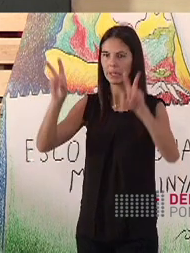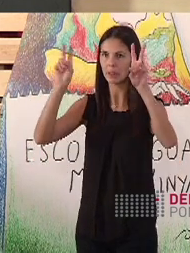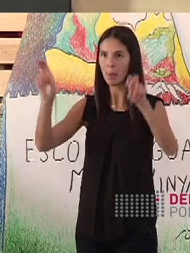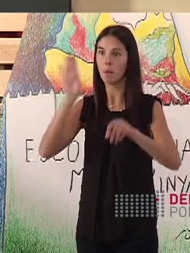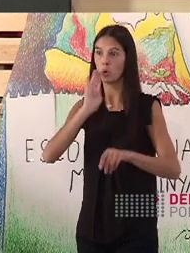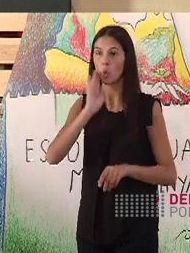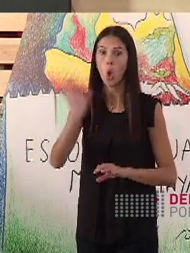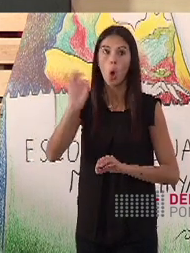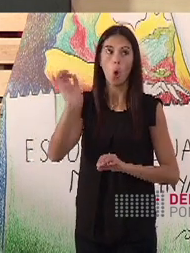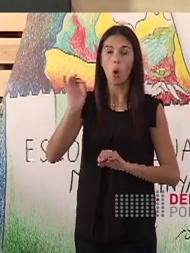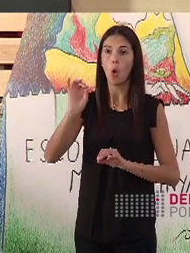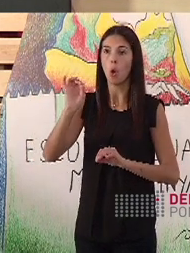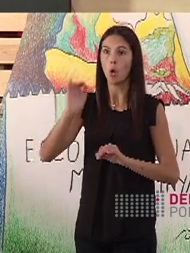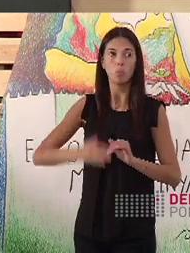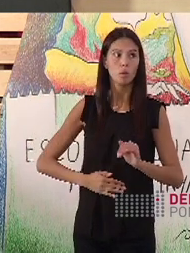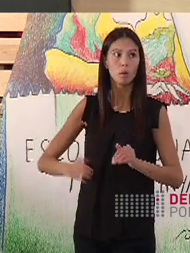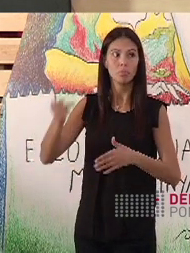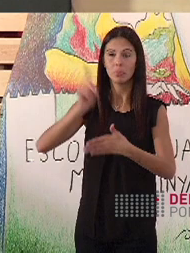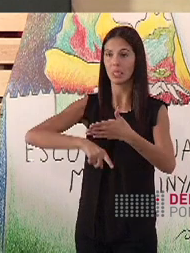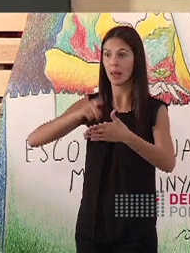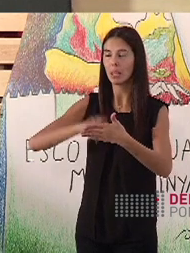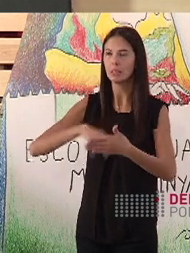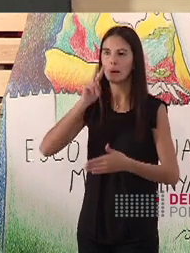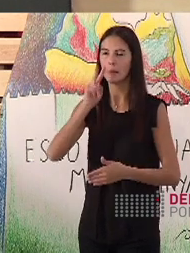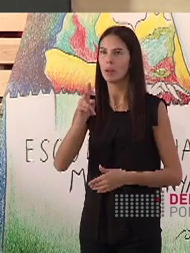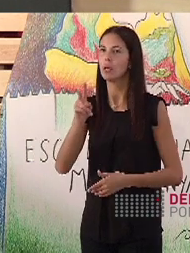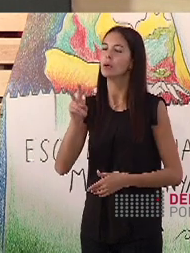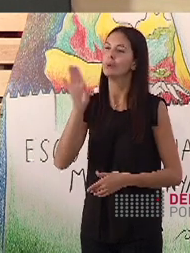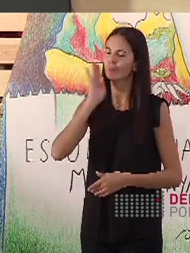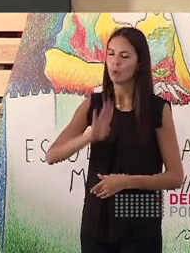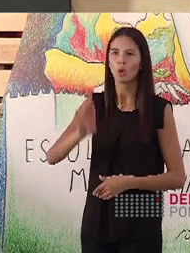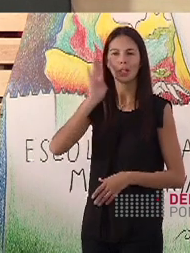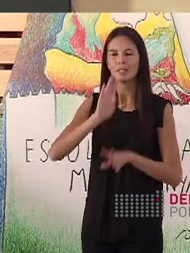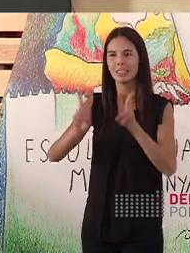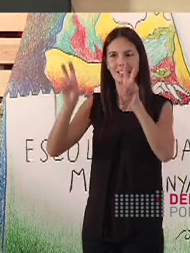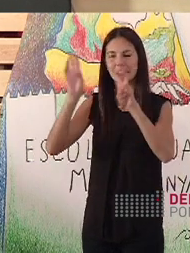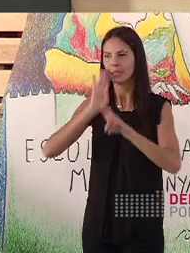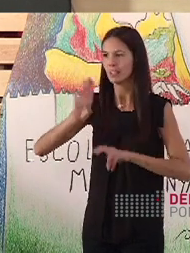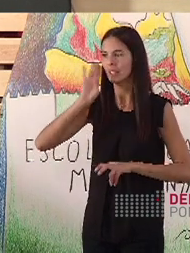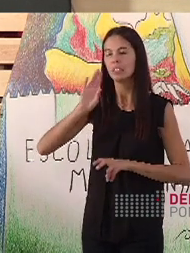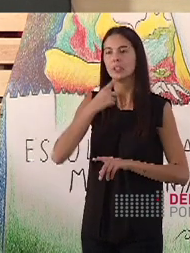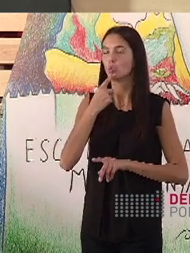de alquiler. Pero la pornografía no, ¿eh? La pornografía nos va a costar muchísimo, porque